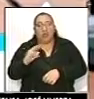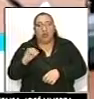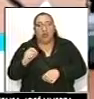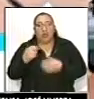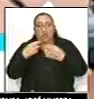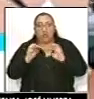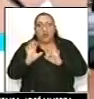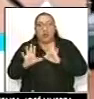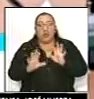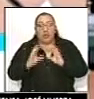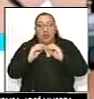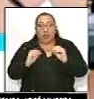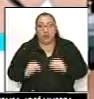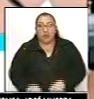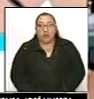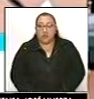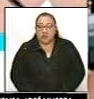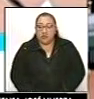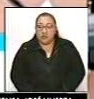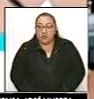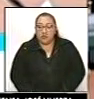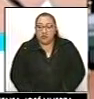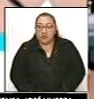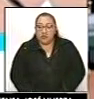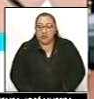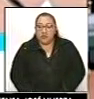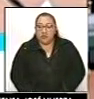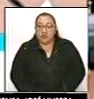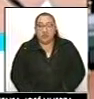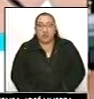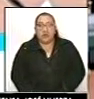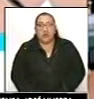Publicación de convocatoria en octubre de cada año.